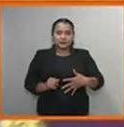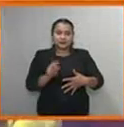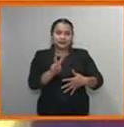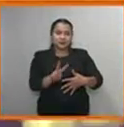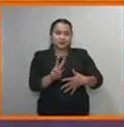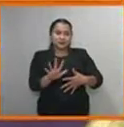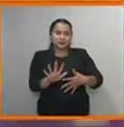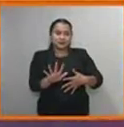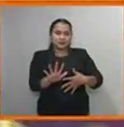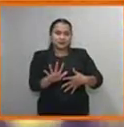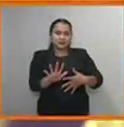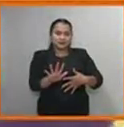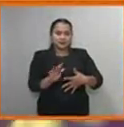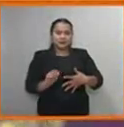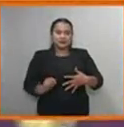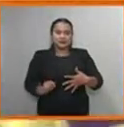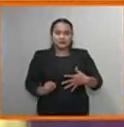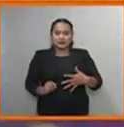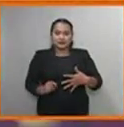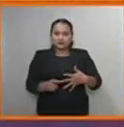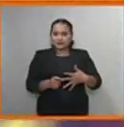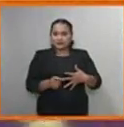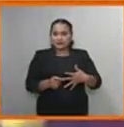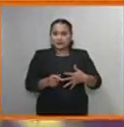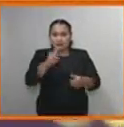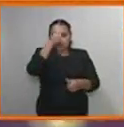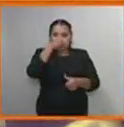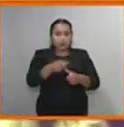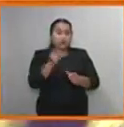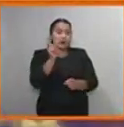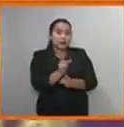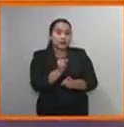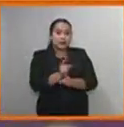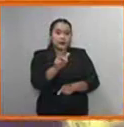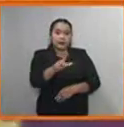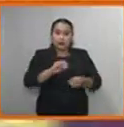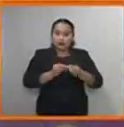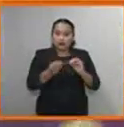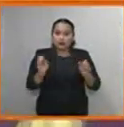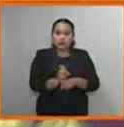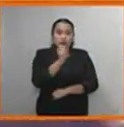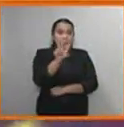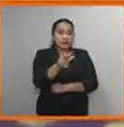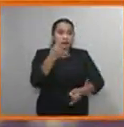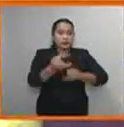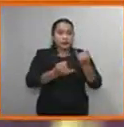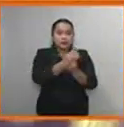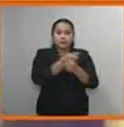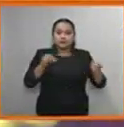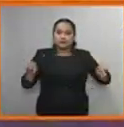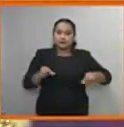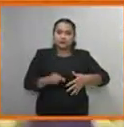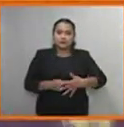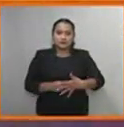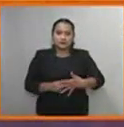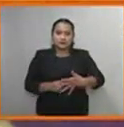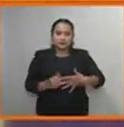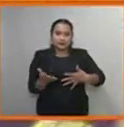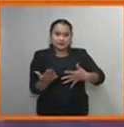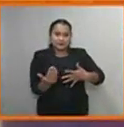25, tercer número millonario, y te recuerdo que si aciertas tres números tienes tres jugadas gratis. Este es el